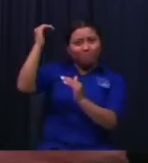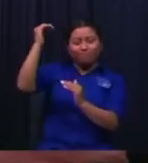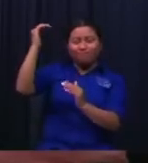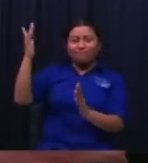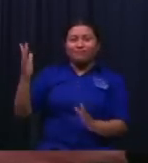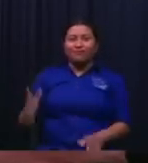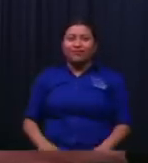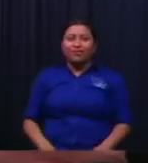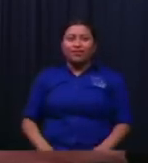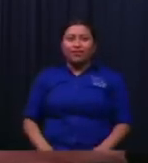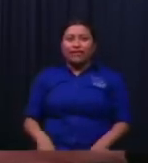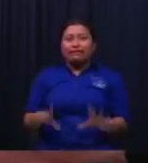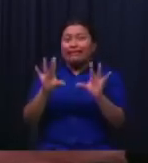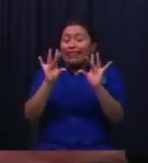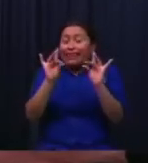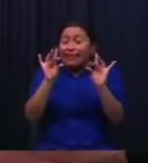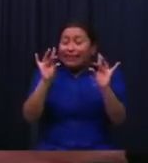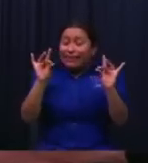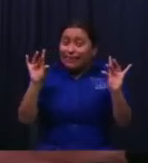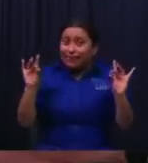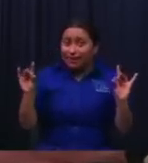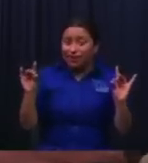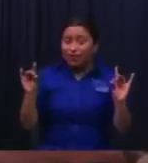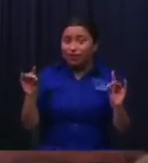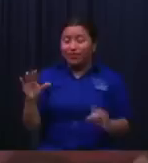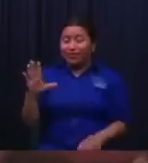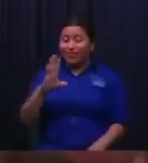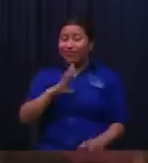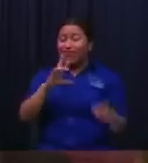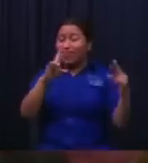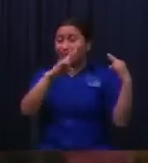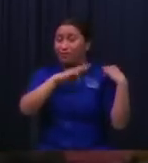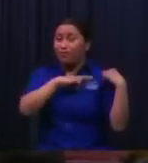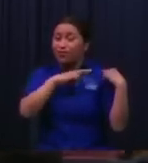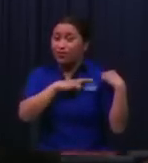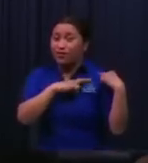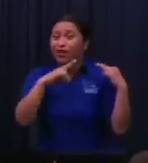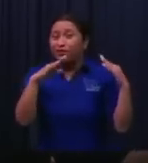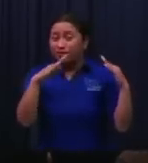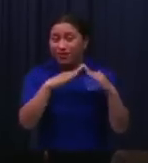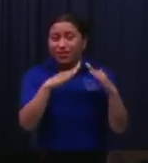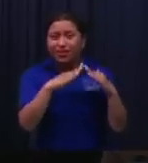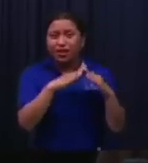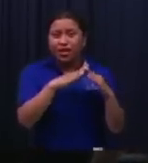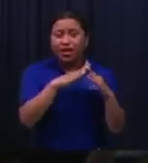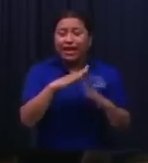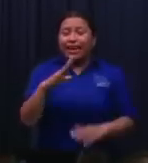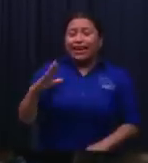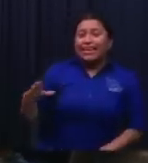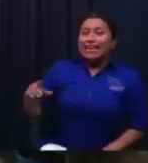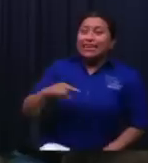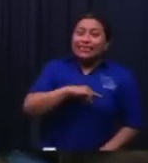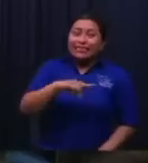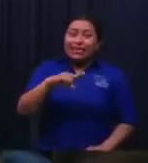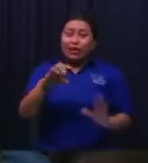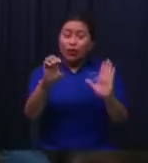¿verdad? Qué delicado es dirigir una casa. Qué delicado es ser un ejemplo para la